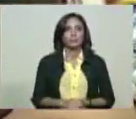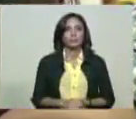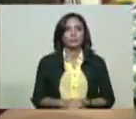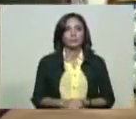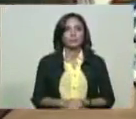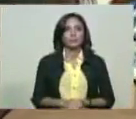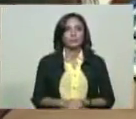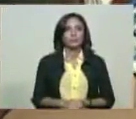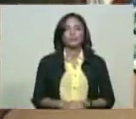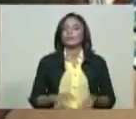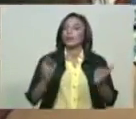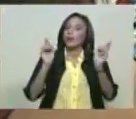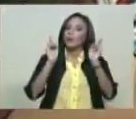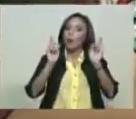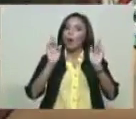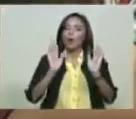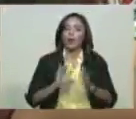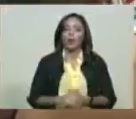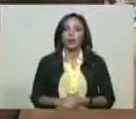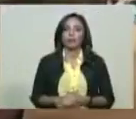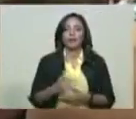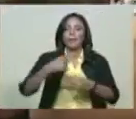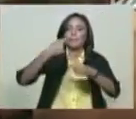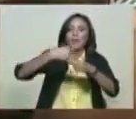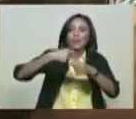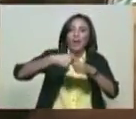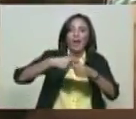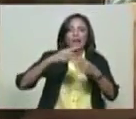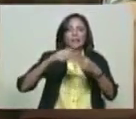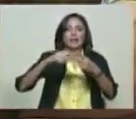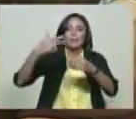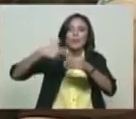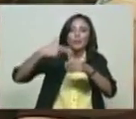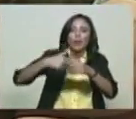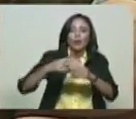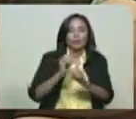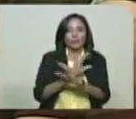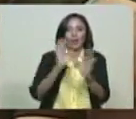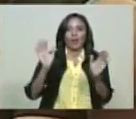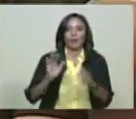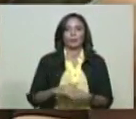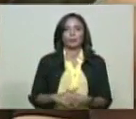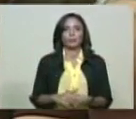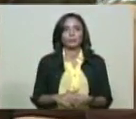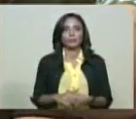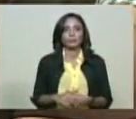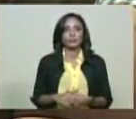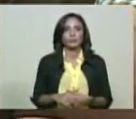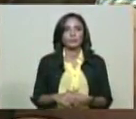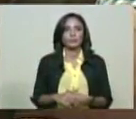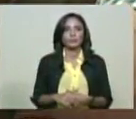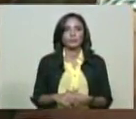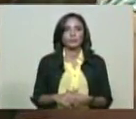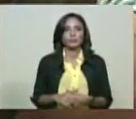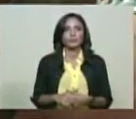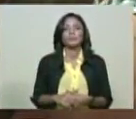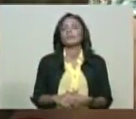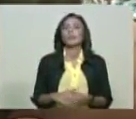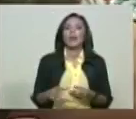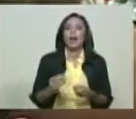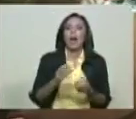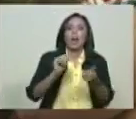fortalecer la industria petrolera gasífera petroquímica claro aurífera claro producir diamantes